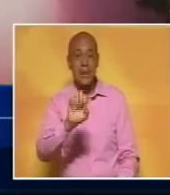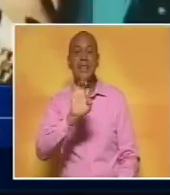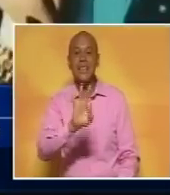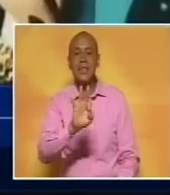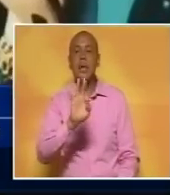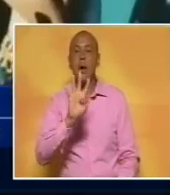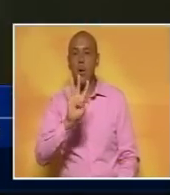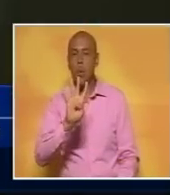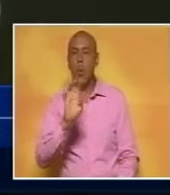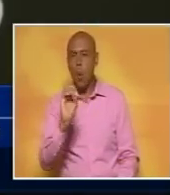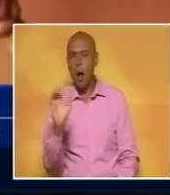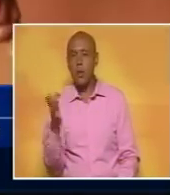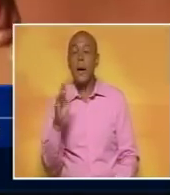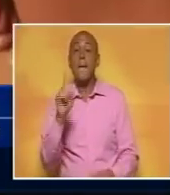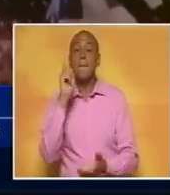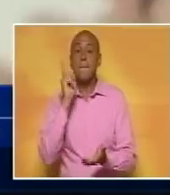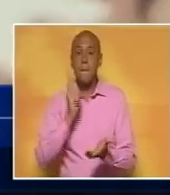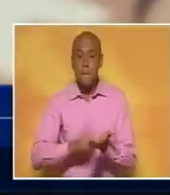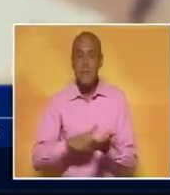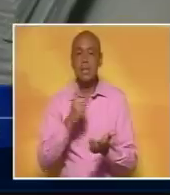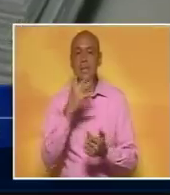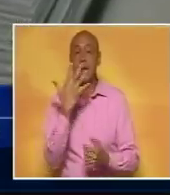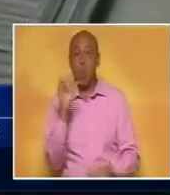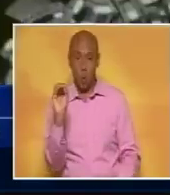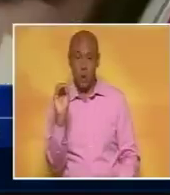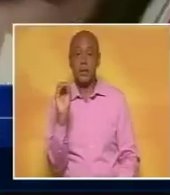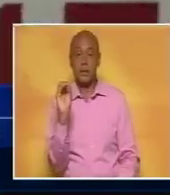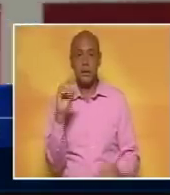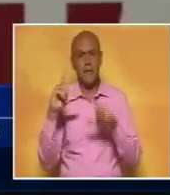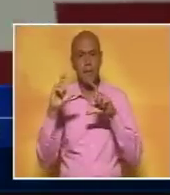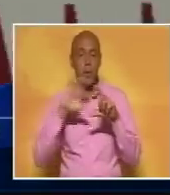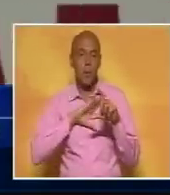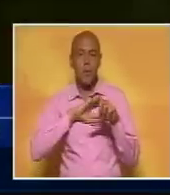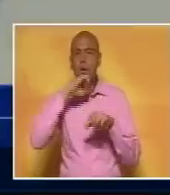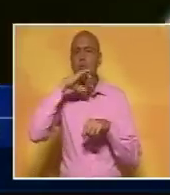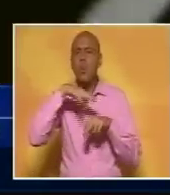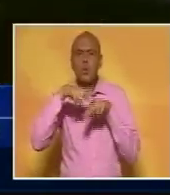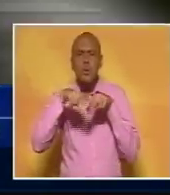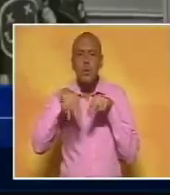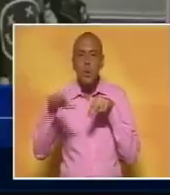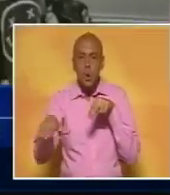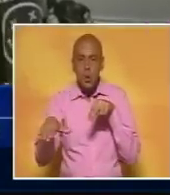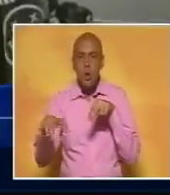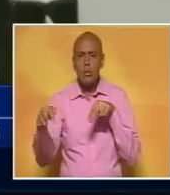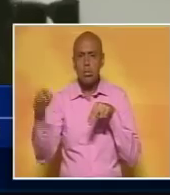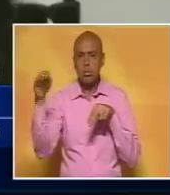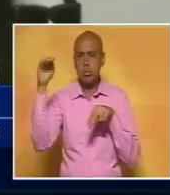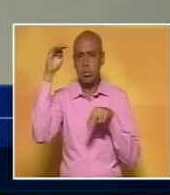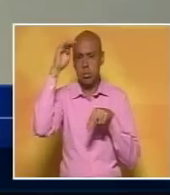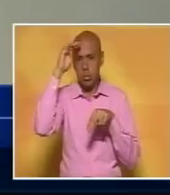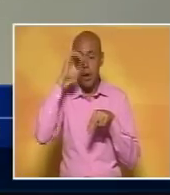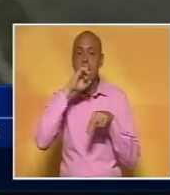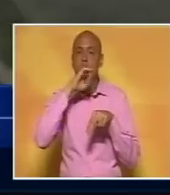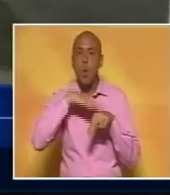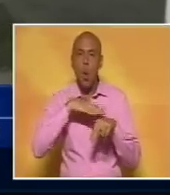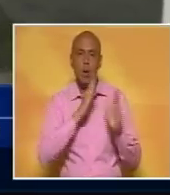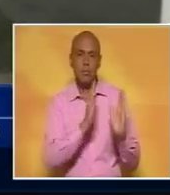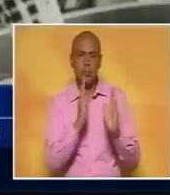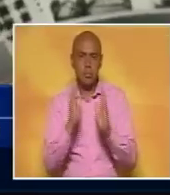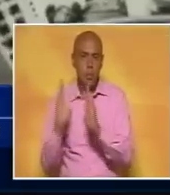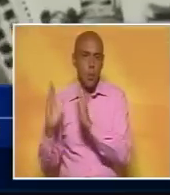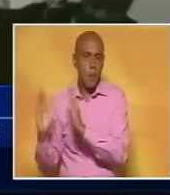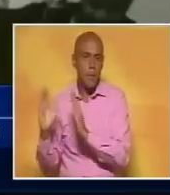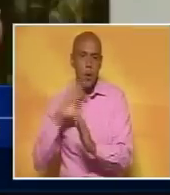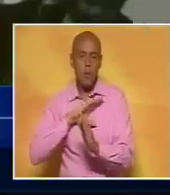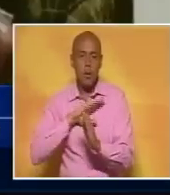incluye 1050 imágenes del artista desde su infancia hasta la actualidad, pasando por distintas etapas de su vida y de su carrera, como